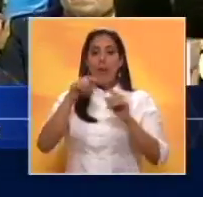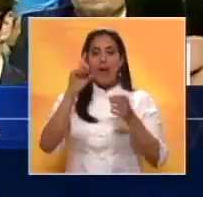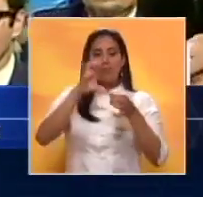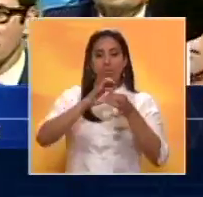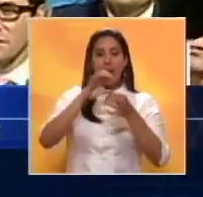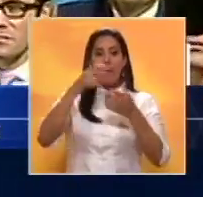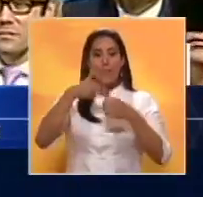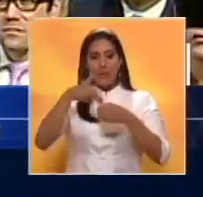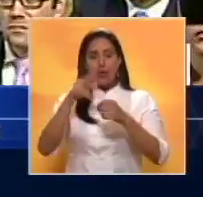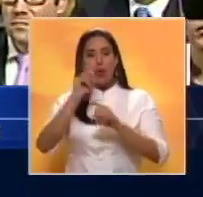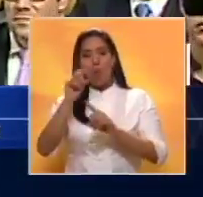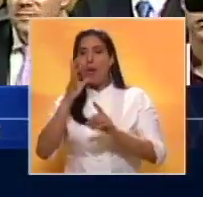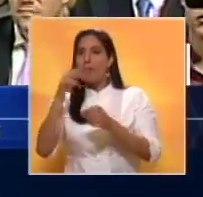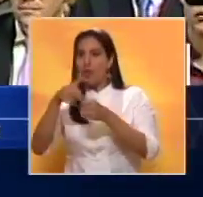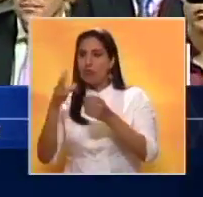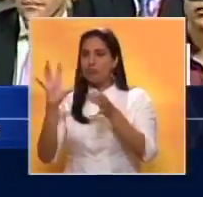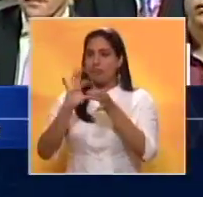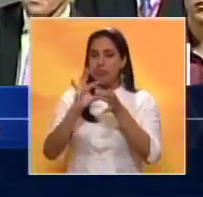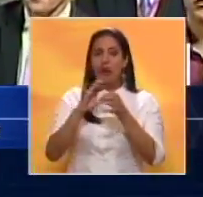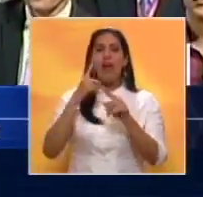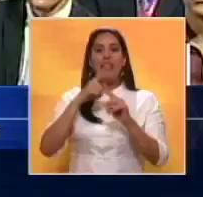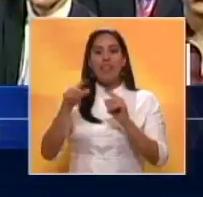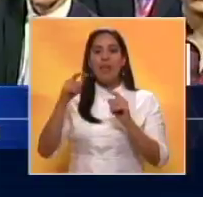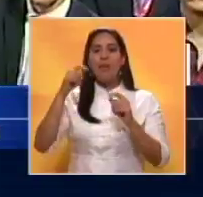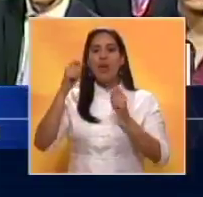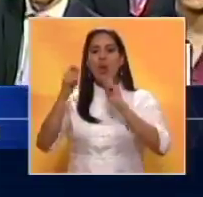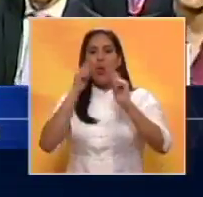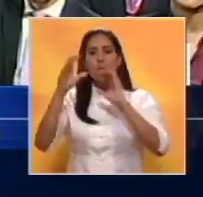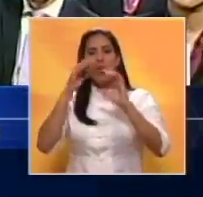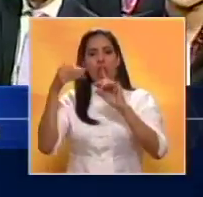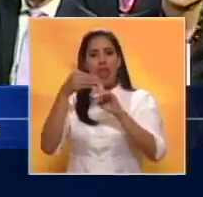OPEP. Luego, el linchamiento mediático.